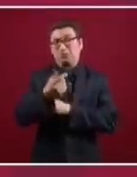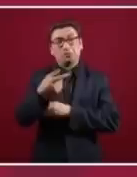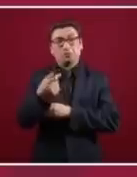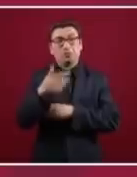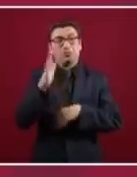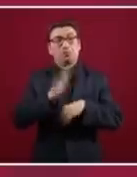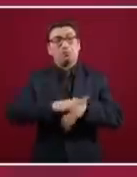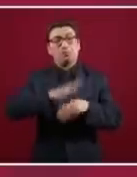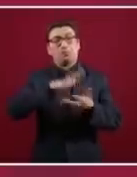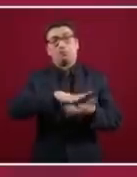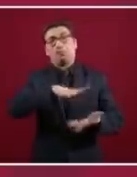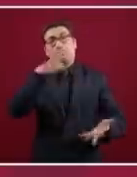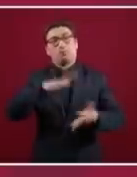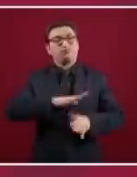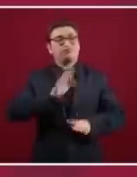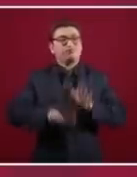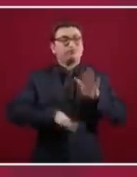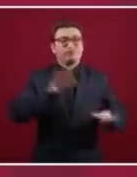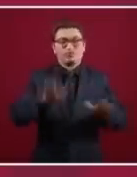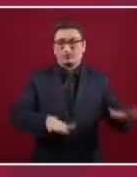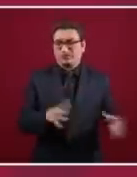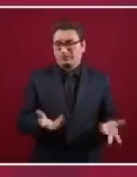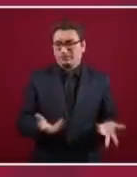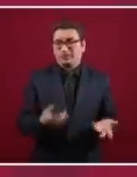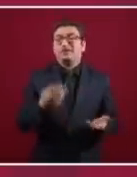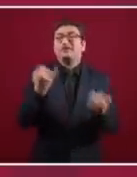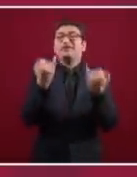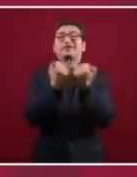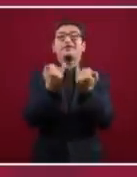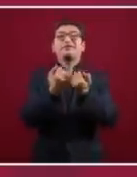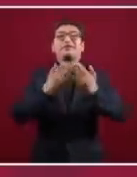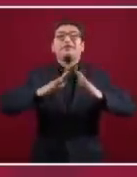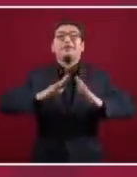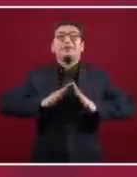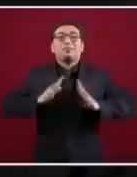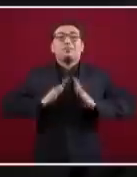y fue también cuando perdieron la vida más militares